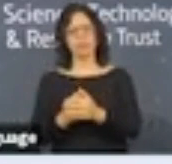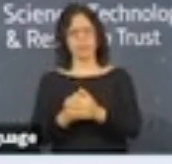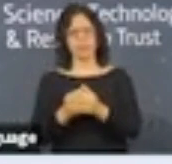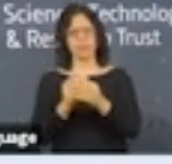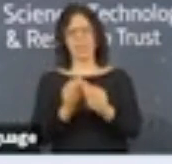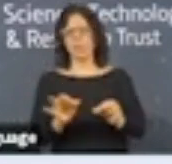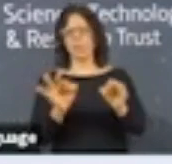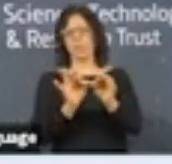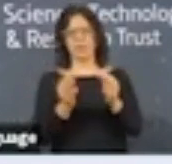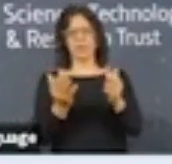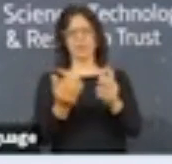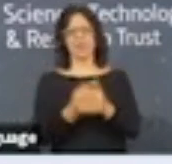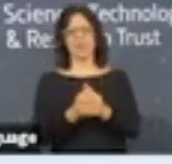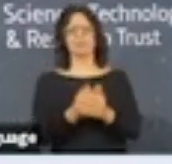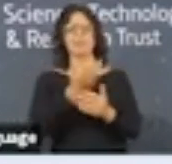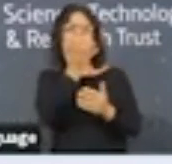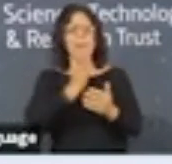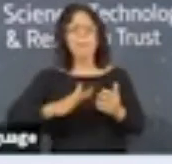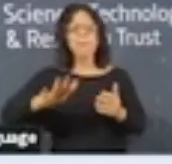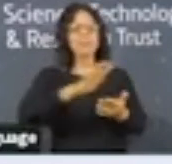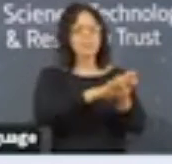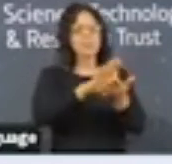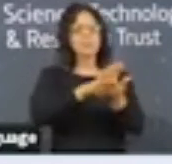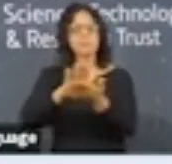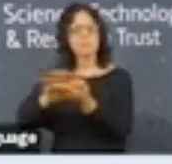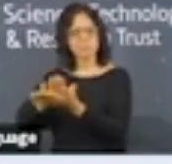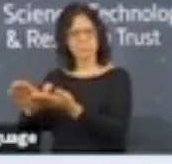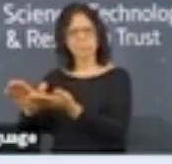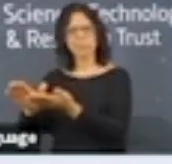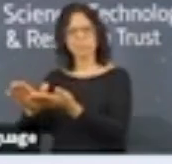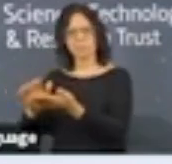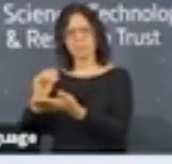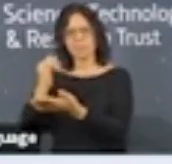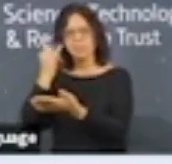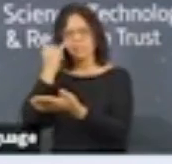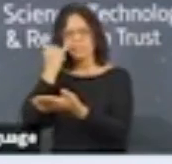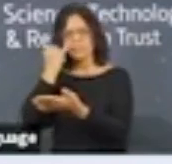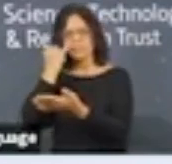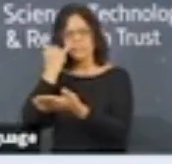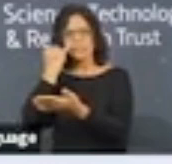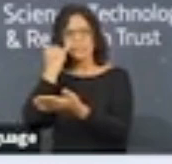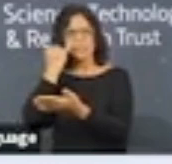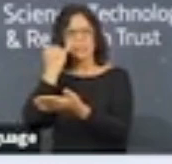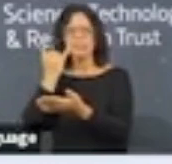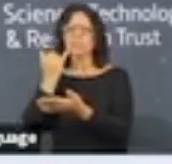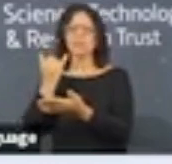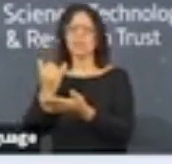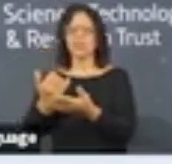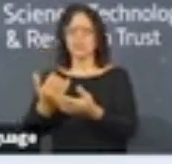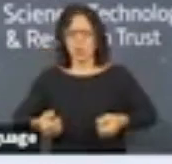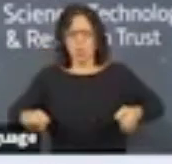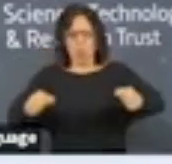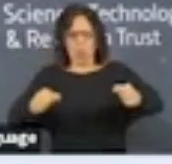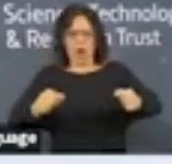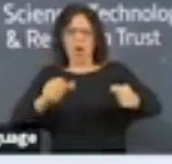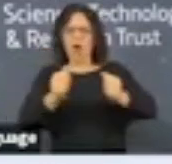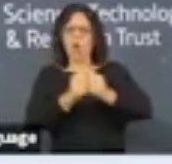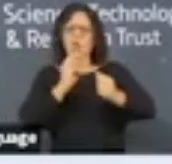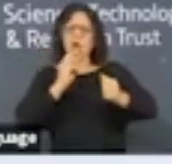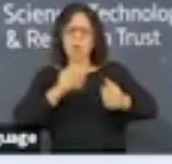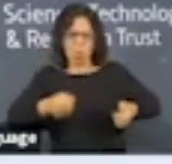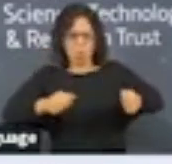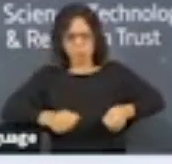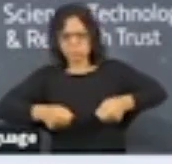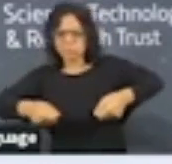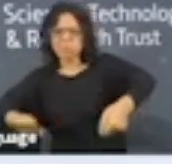mantener los patios limpios, sin recipientes que acumulen agua, eh, reparar los pozos